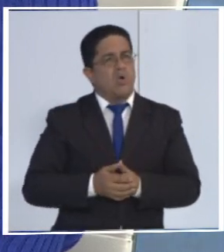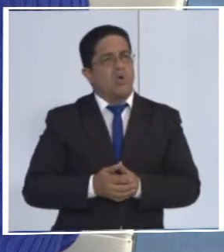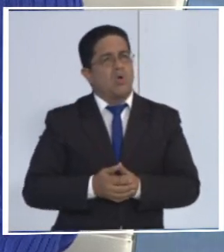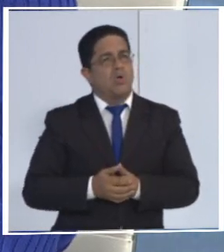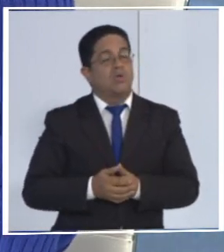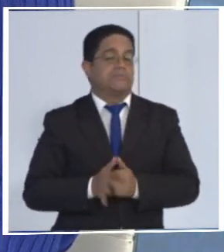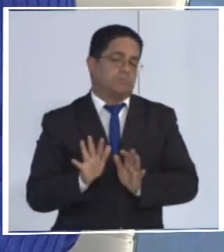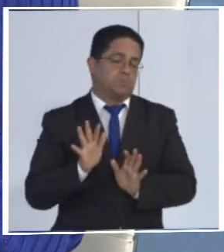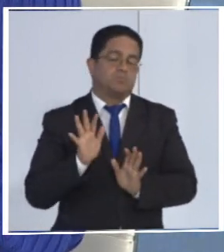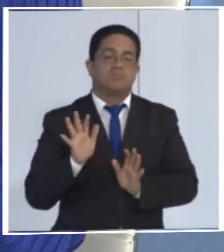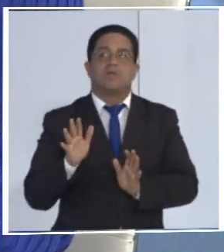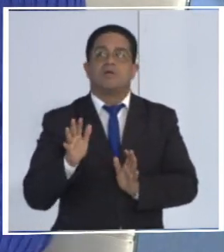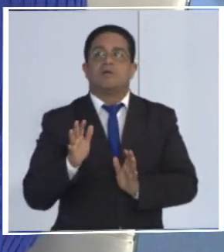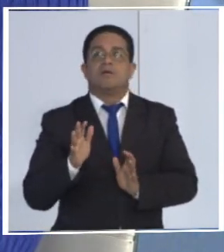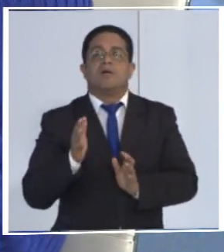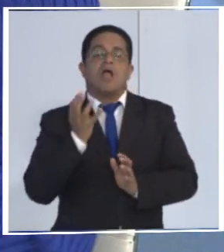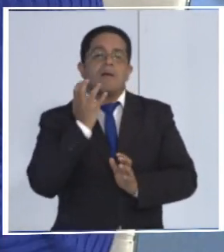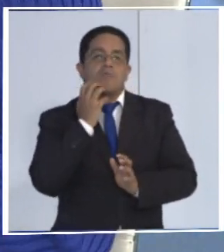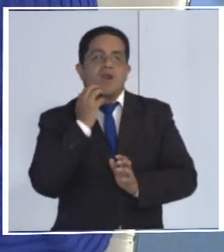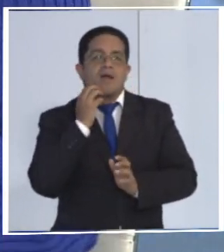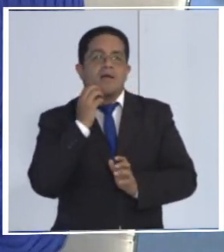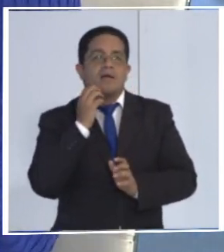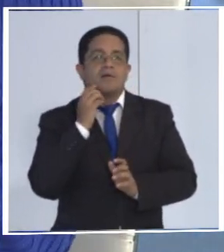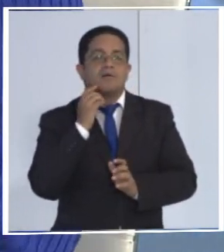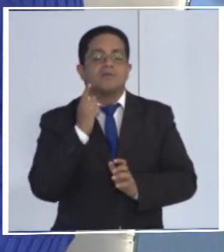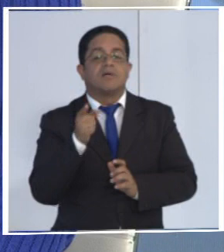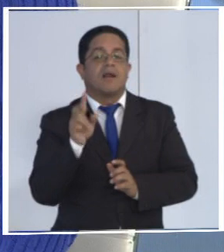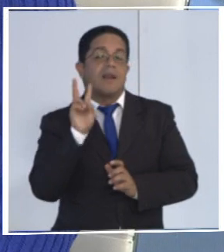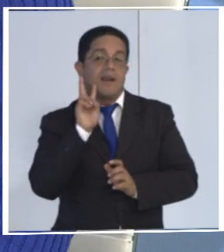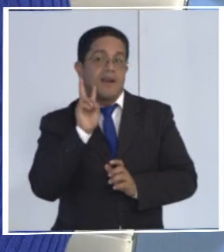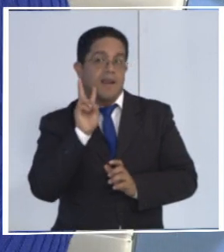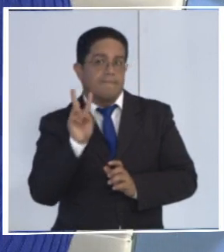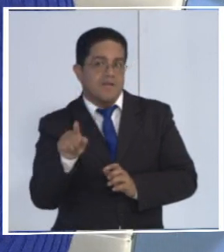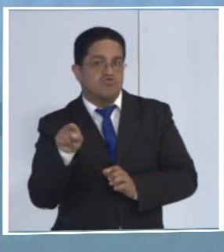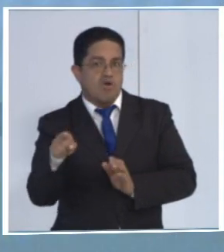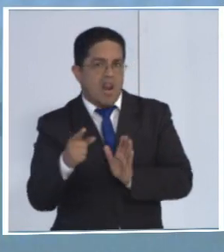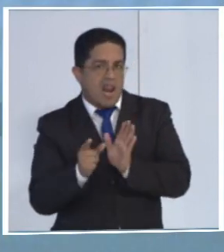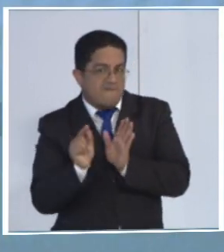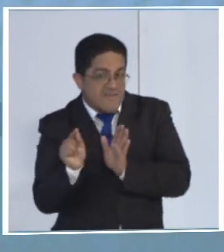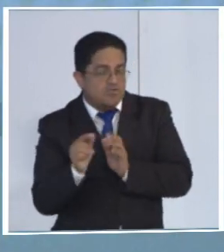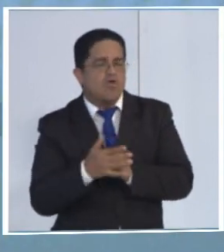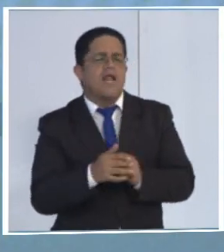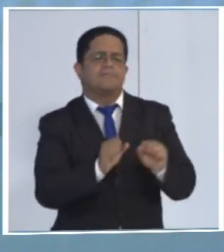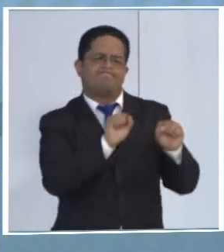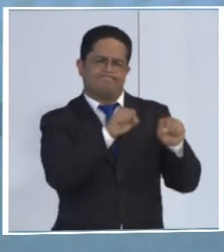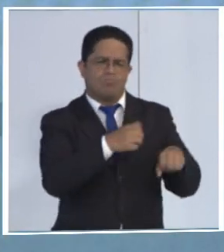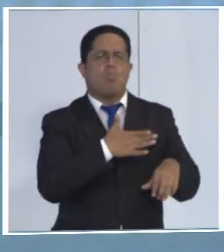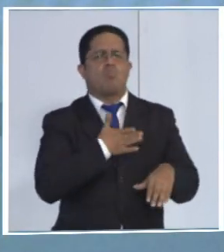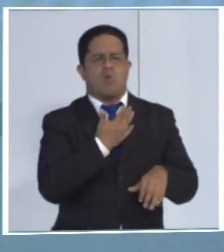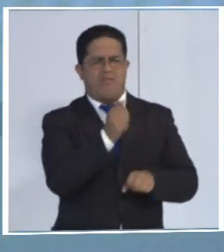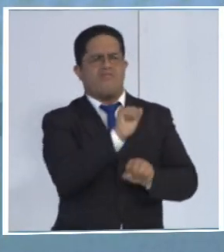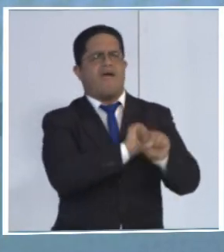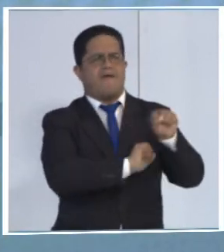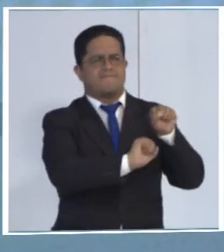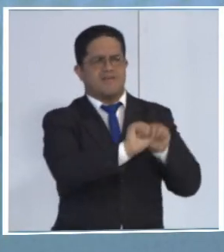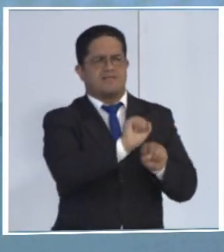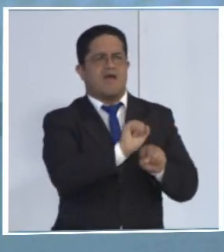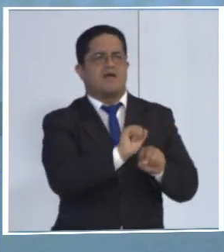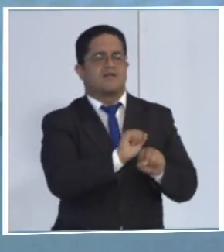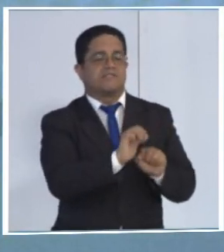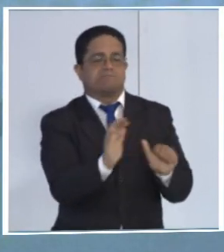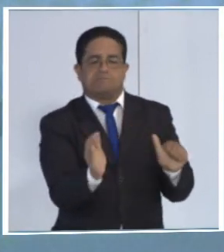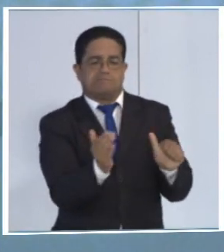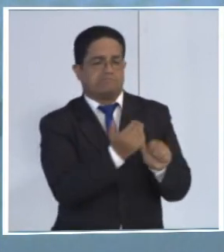este caso, lo que lo precede y luego la fístula. Sí, se puede evitar complicaciones, se puede